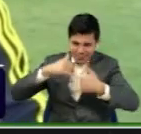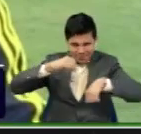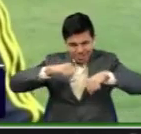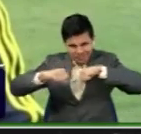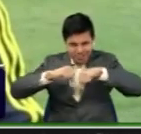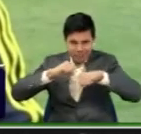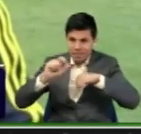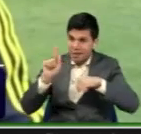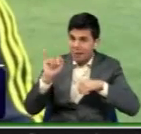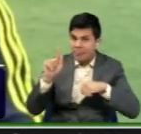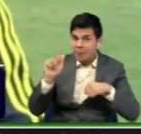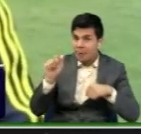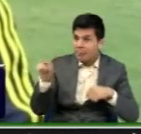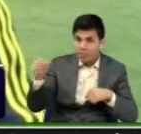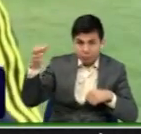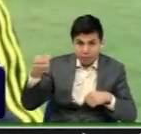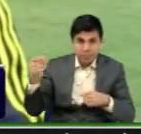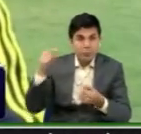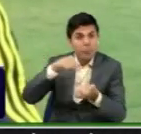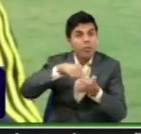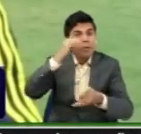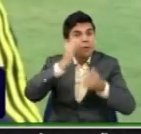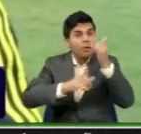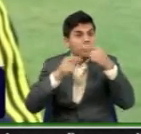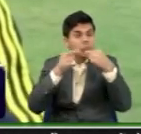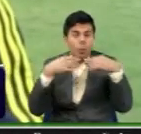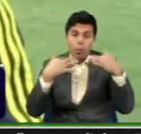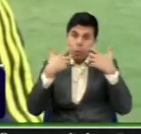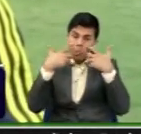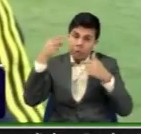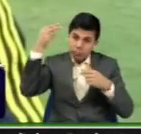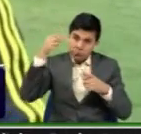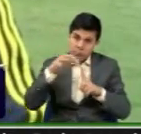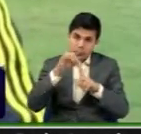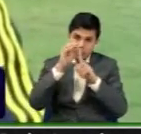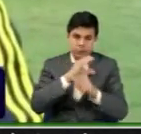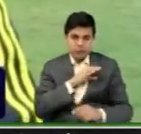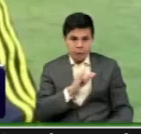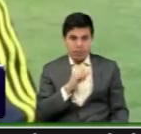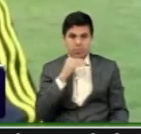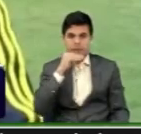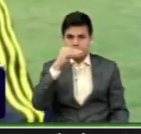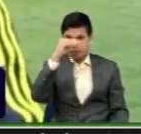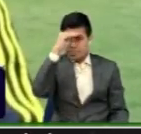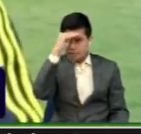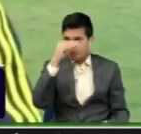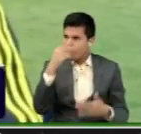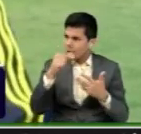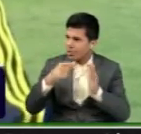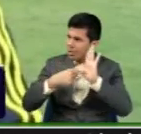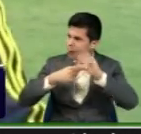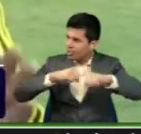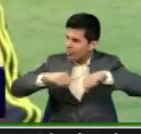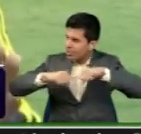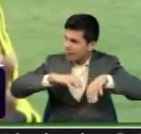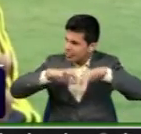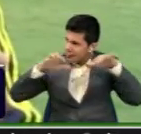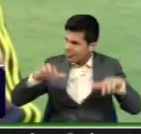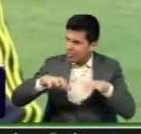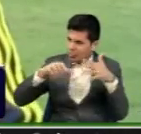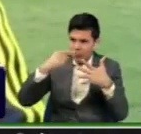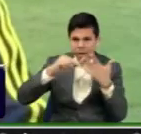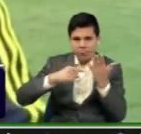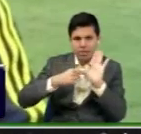FIFA pitaron las finales. Una final con dos equipos muy históricos, Cali y Medellín, y se le dio a uno de los grandes árbitros talentos, que es Gustavo Murillo, el